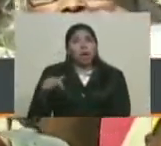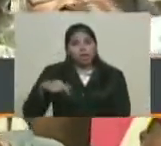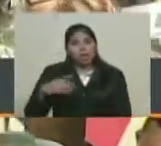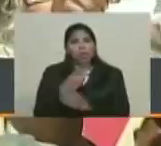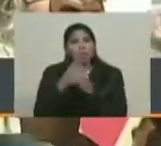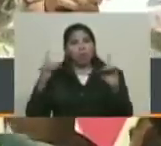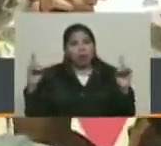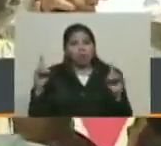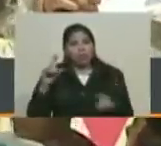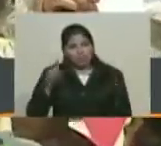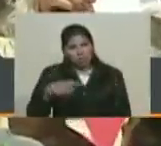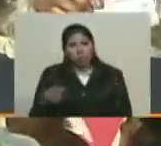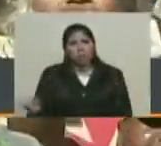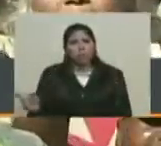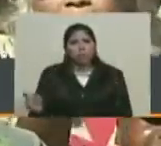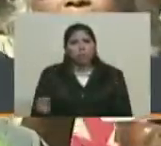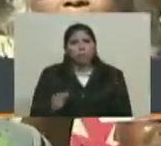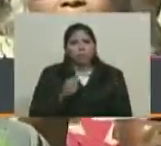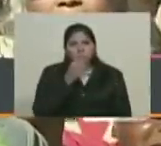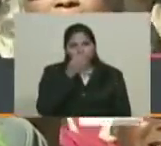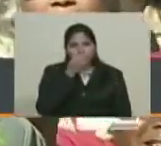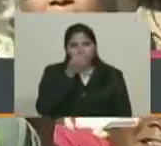democracia.